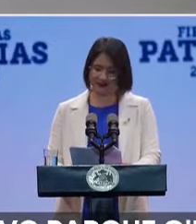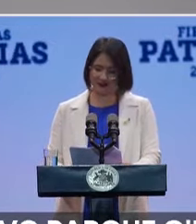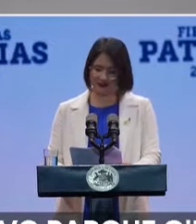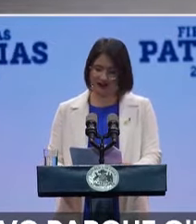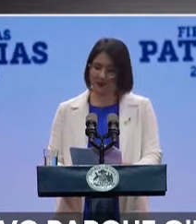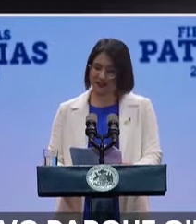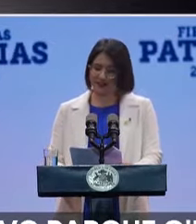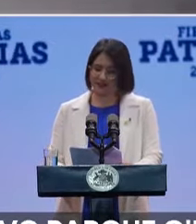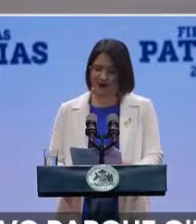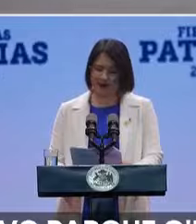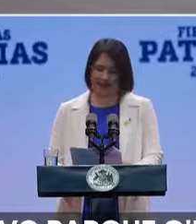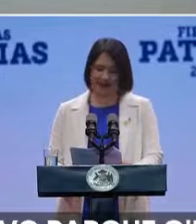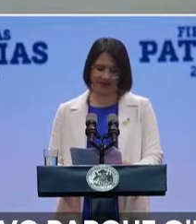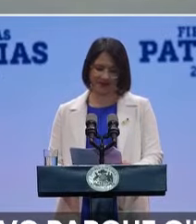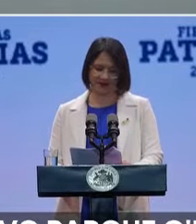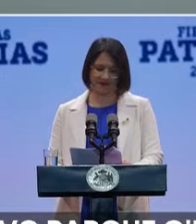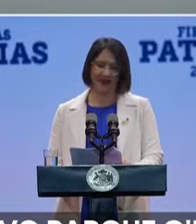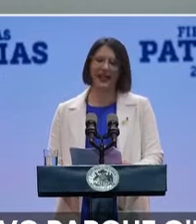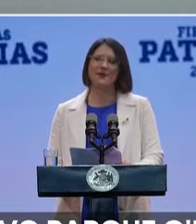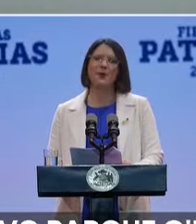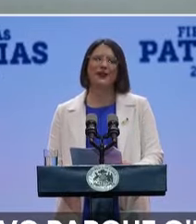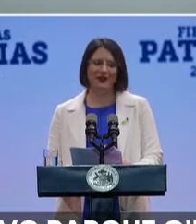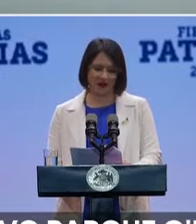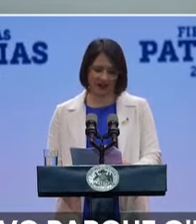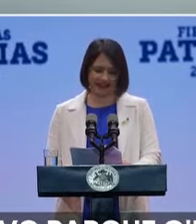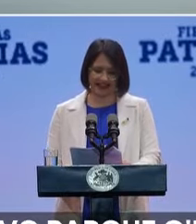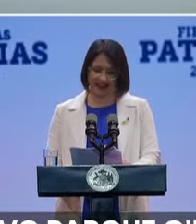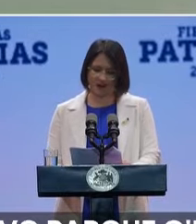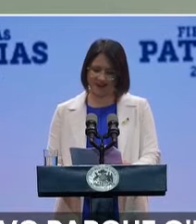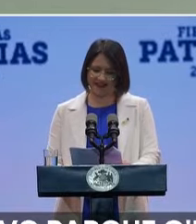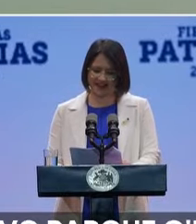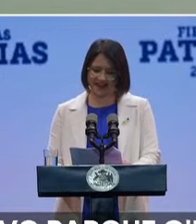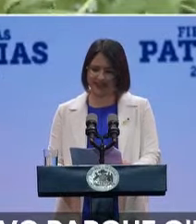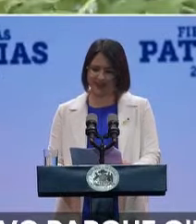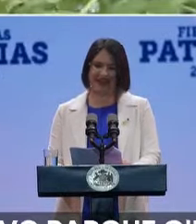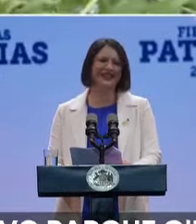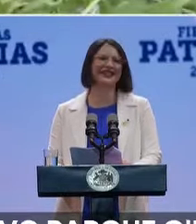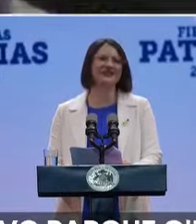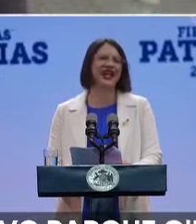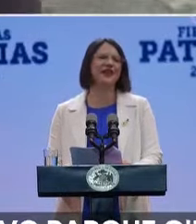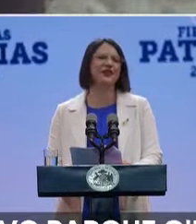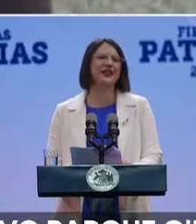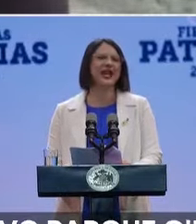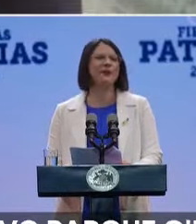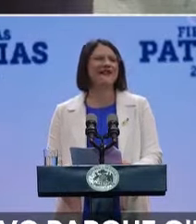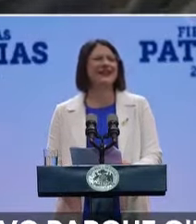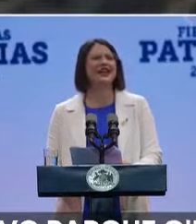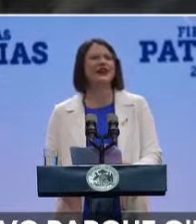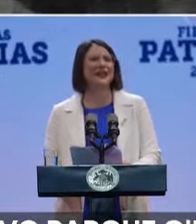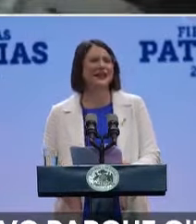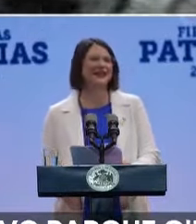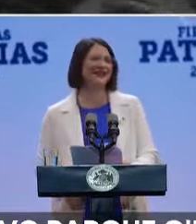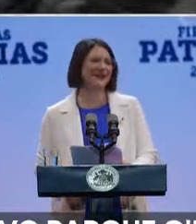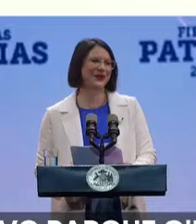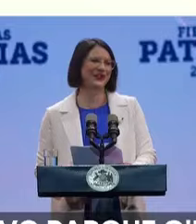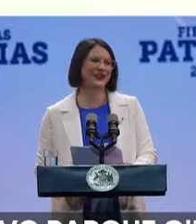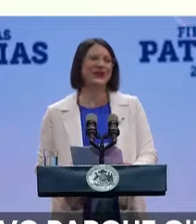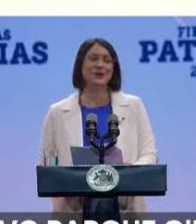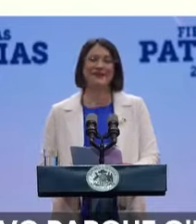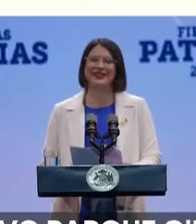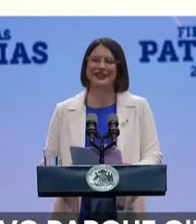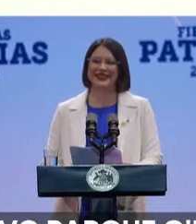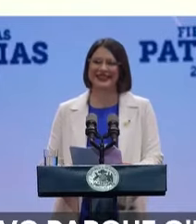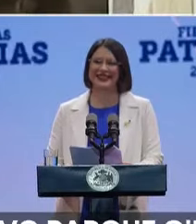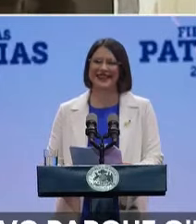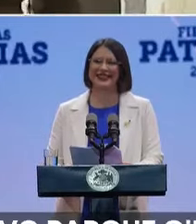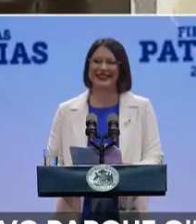delitos. En Chile, el estadounidense Brinks ha sufrido 3 asaltos en 4 años. En 2017, en 2 meses, la firma